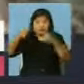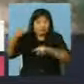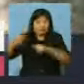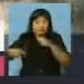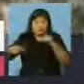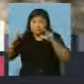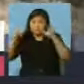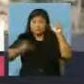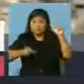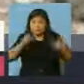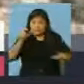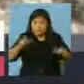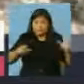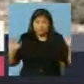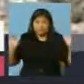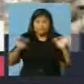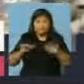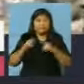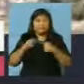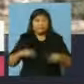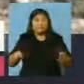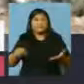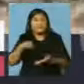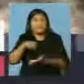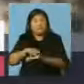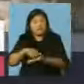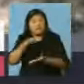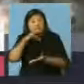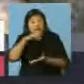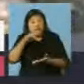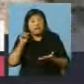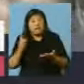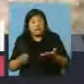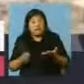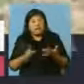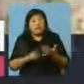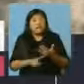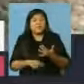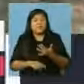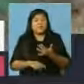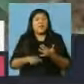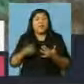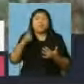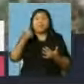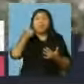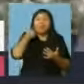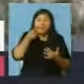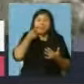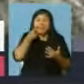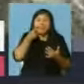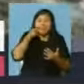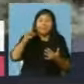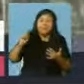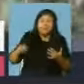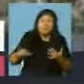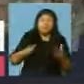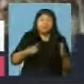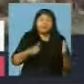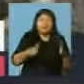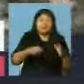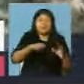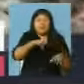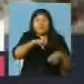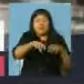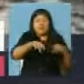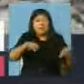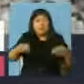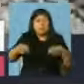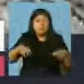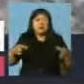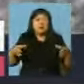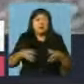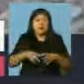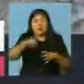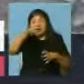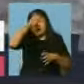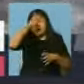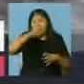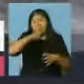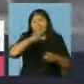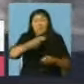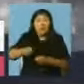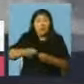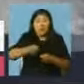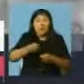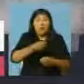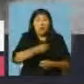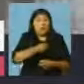zona, tenemos empresas Ledesma y los municipios que están colaborando con la gente, y bueno, también varios cuarteles bomberos voluntarios que llegaron